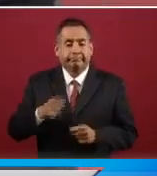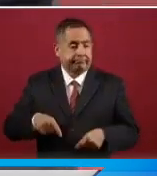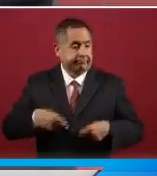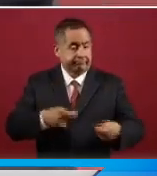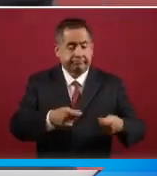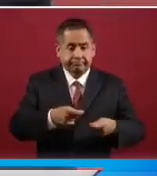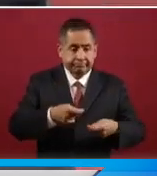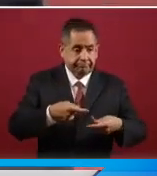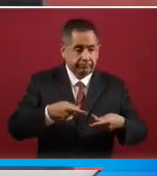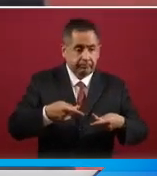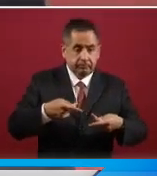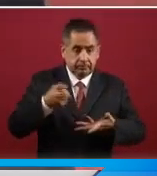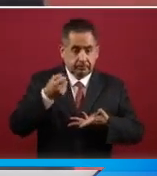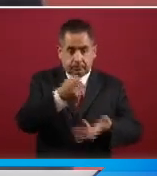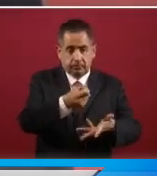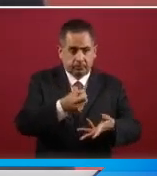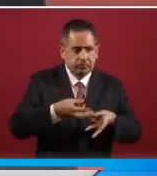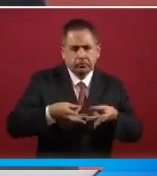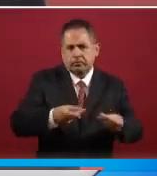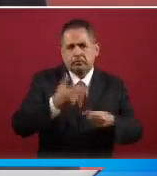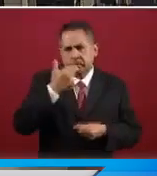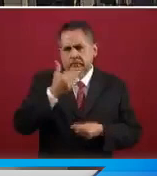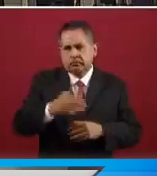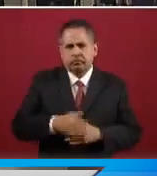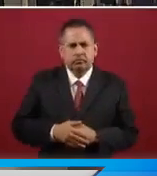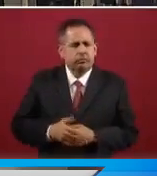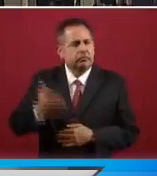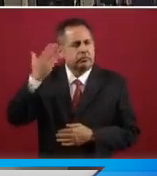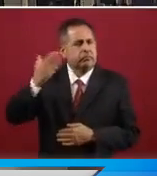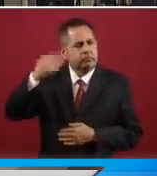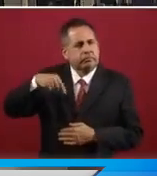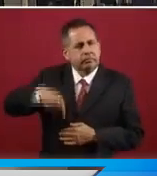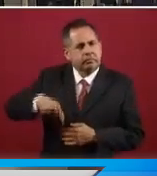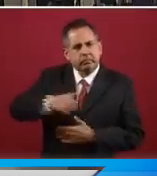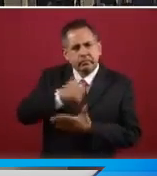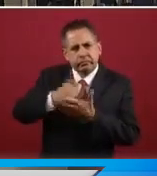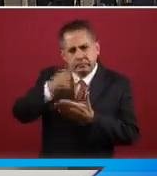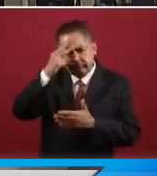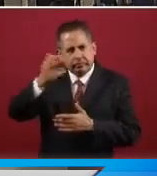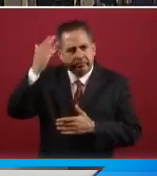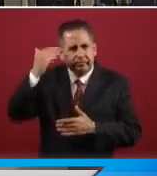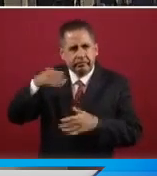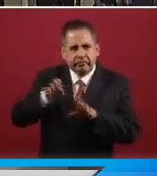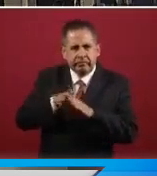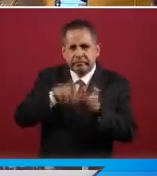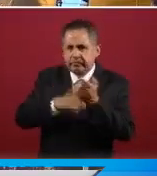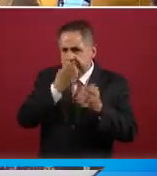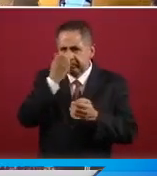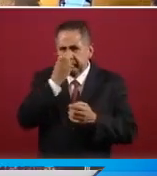presupuesto en trámites burocráticos y también que se elimine la corrupción por los malos manejos del presupuesto